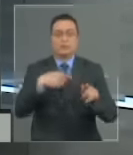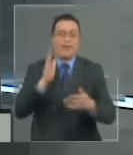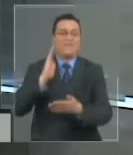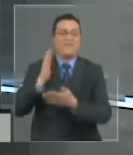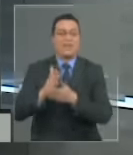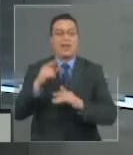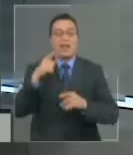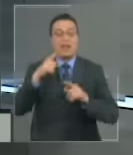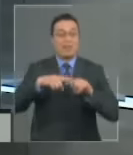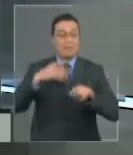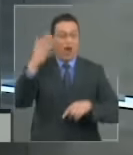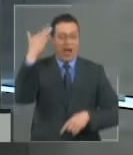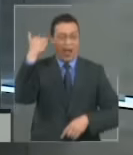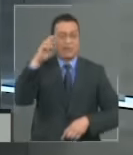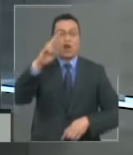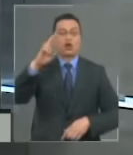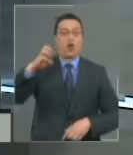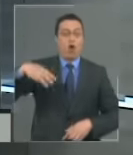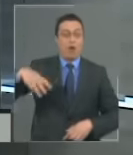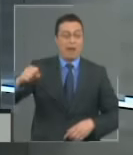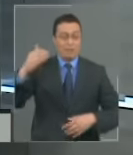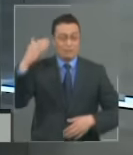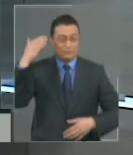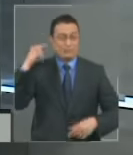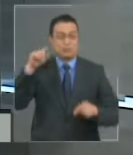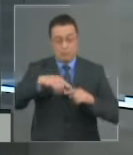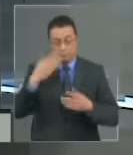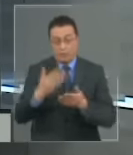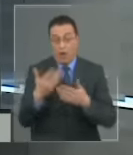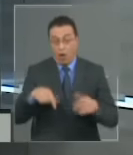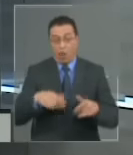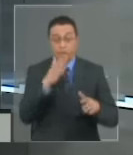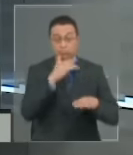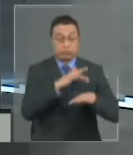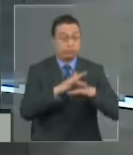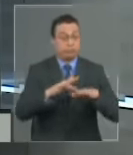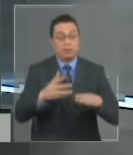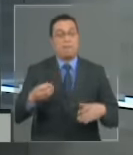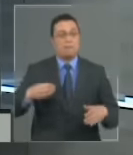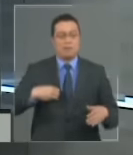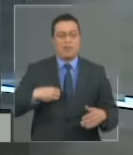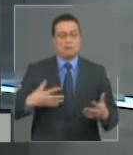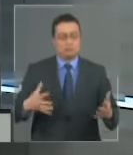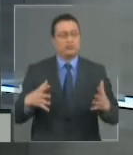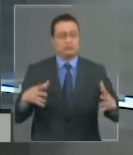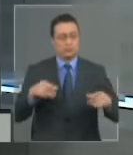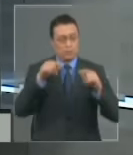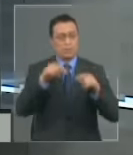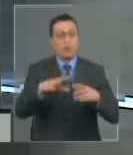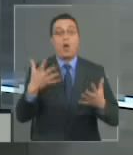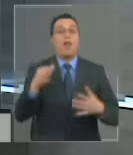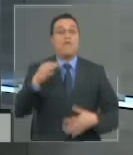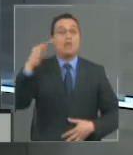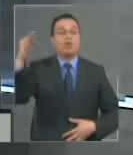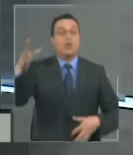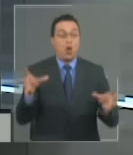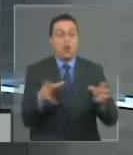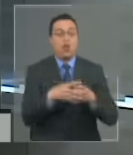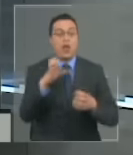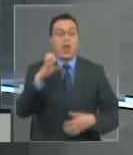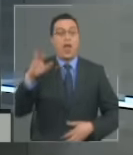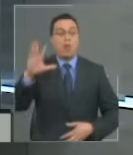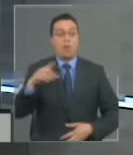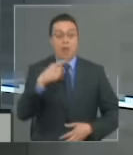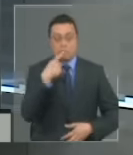Romano, parece casi aburrida, pero que se extraña tanto en su ausencia, ¿no? ¿Cuál es el futuro de la Unión Europea? Bueno, como